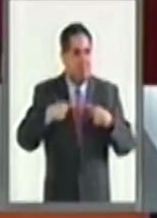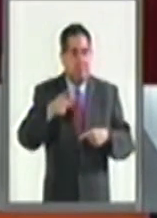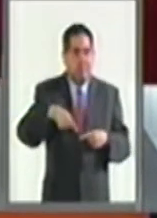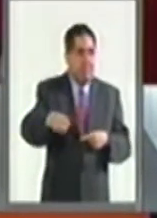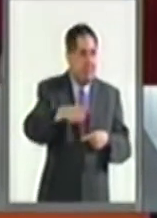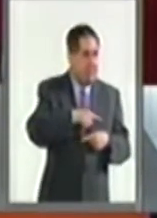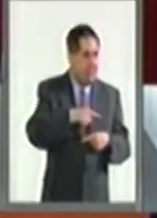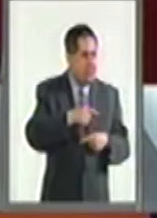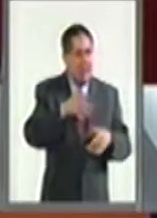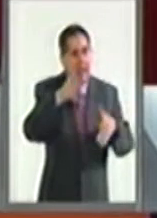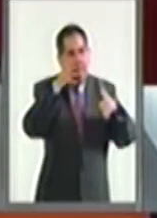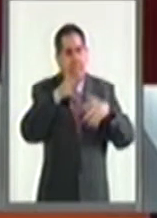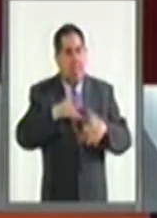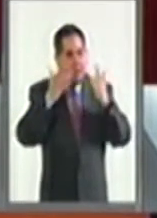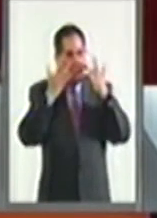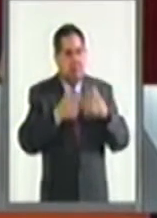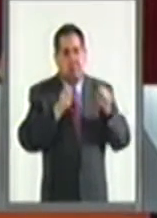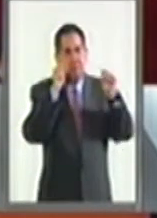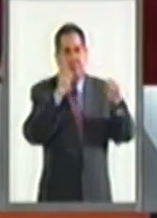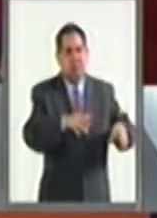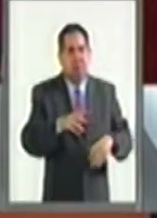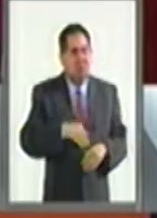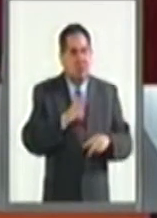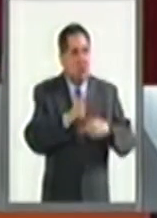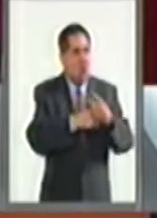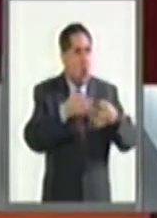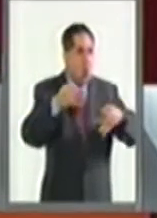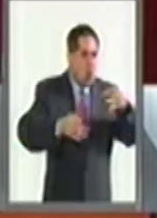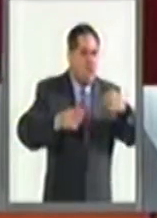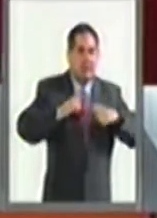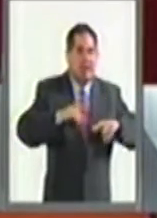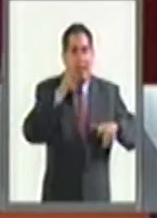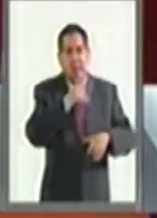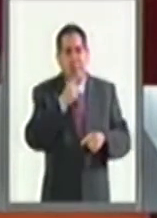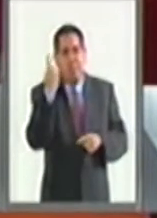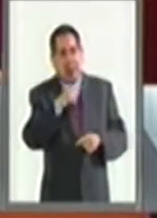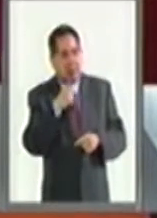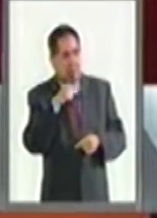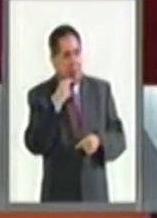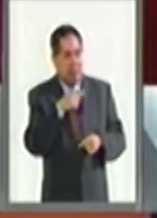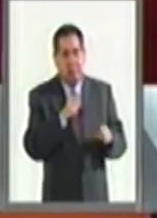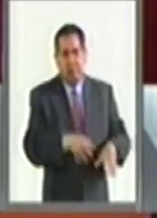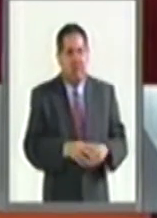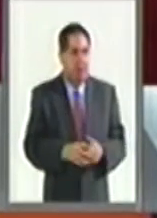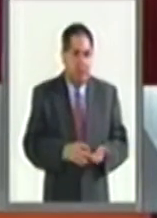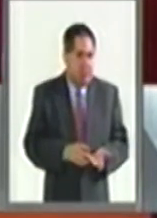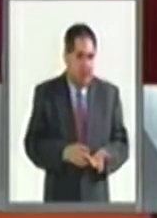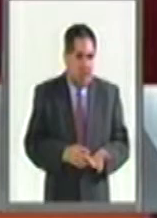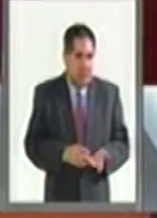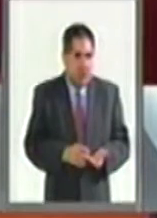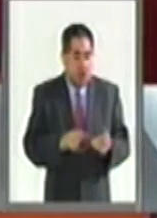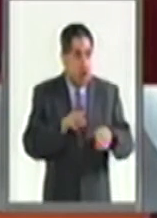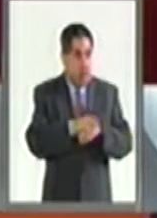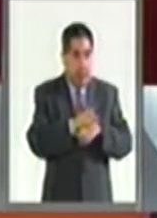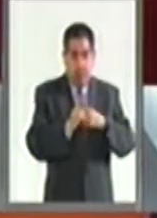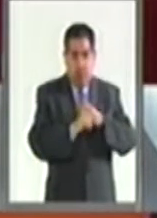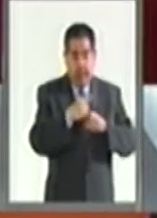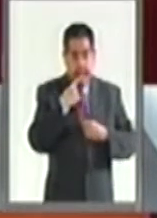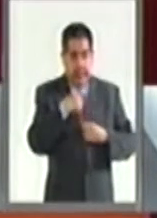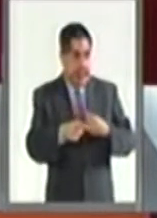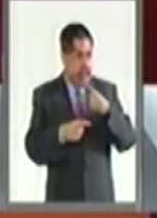ciudadanía rehúye a los procesos judiciales. Los mecanismos alternativos de solución de